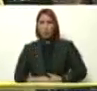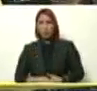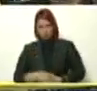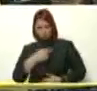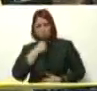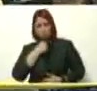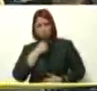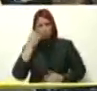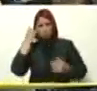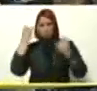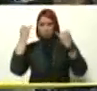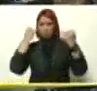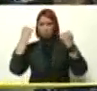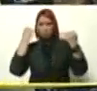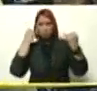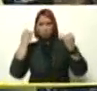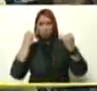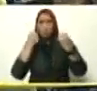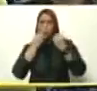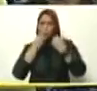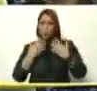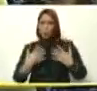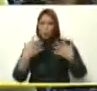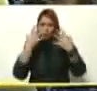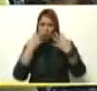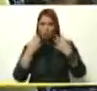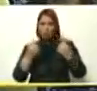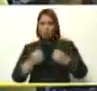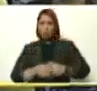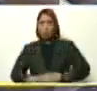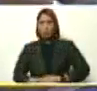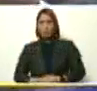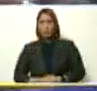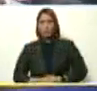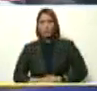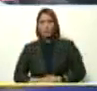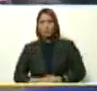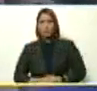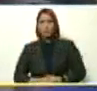idea? A buen entendedor.